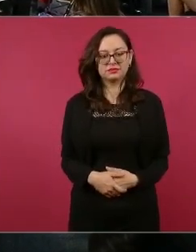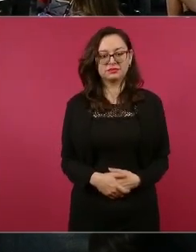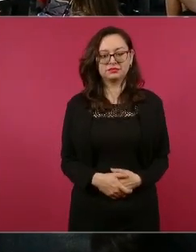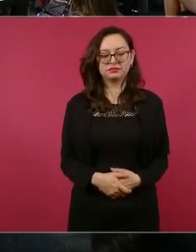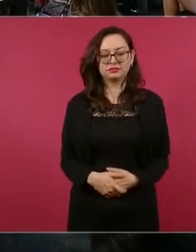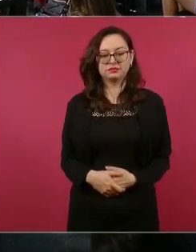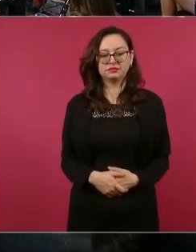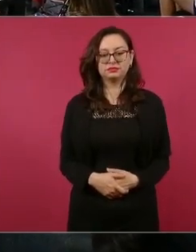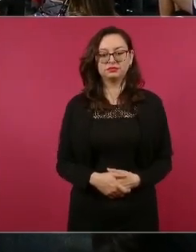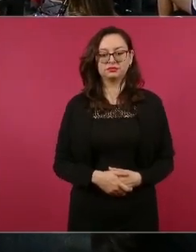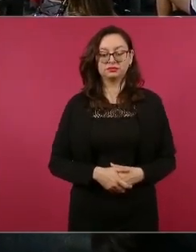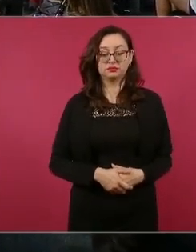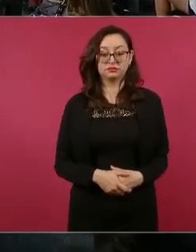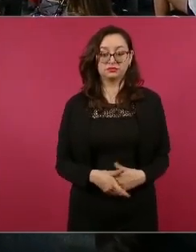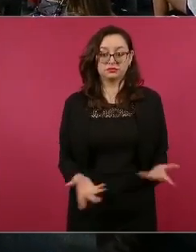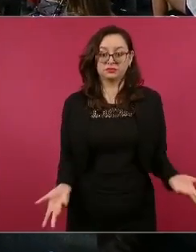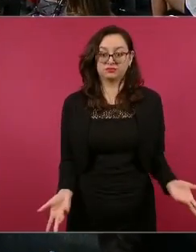pero